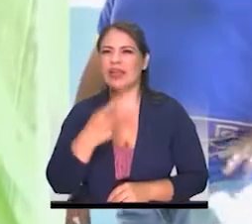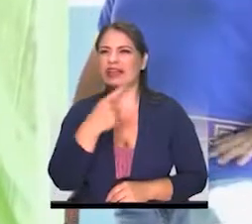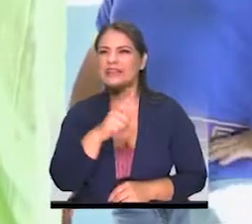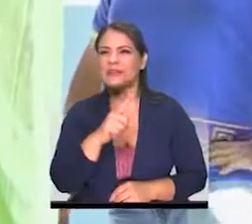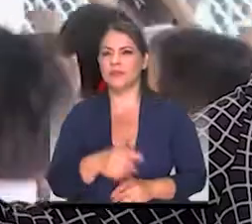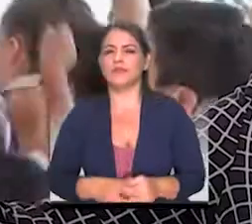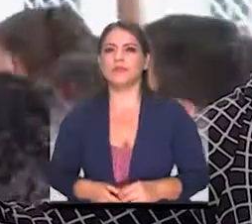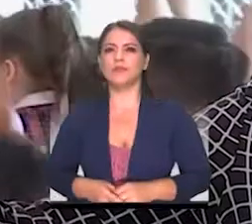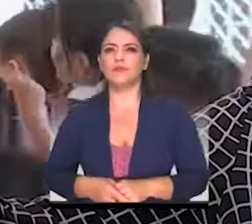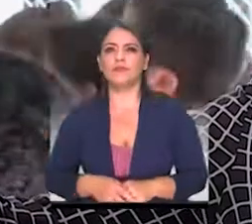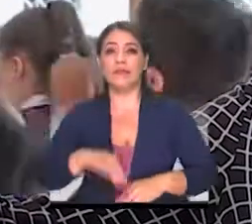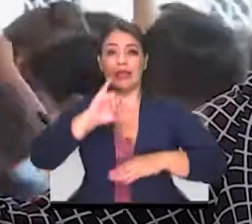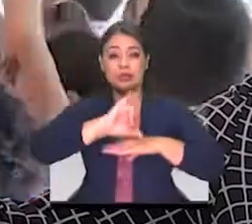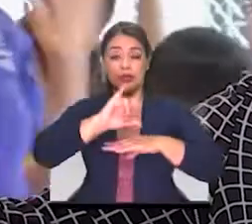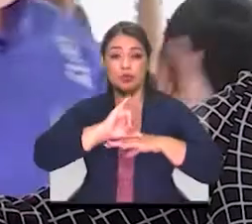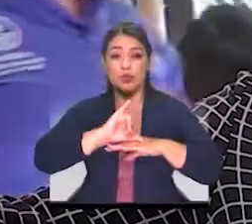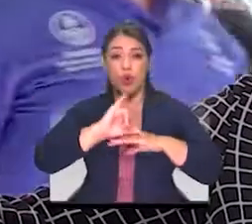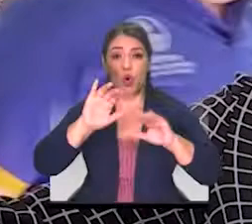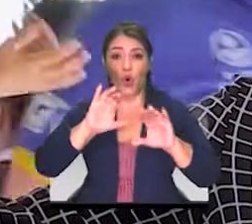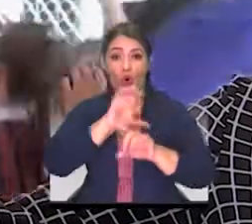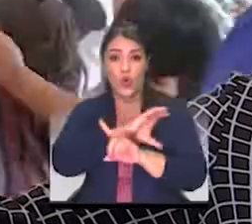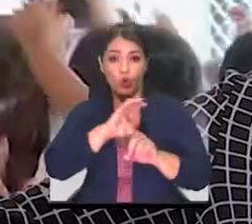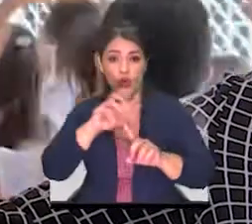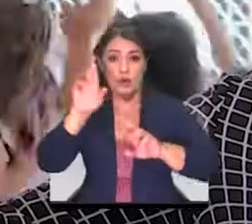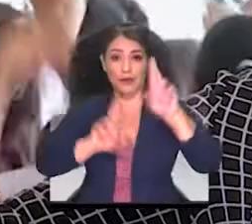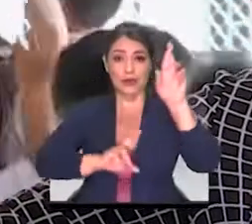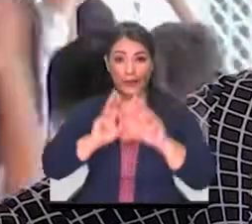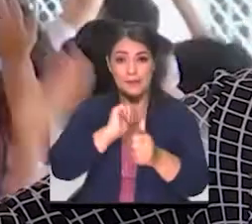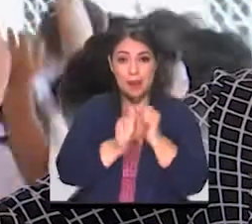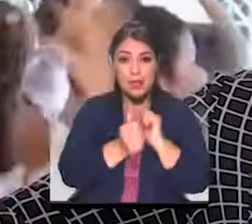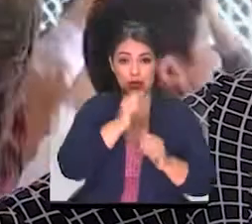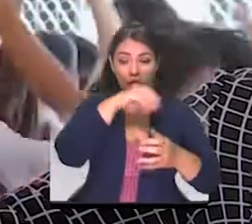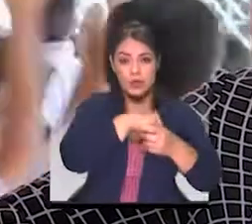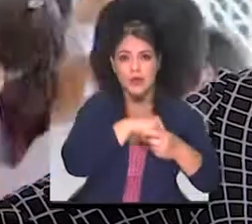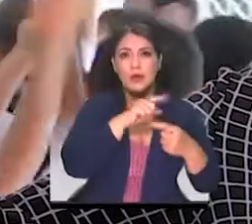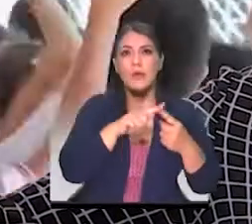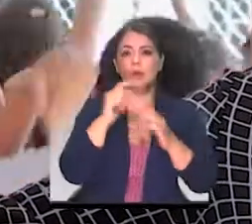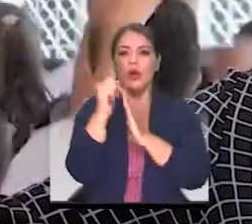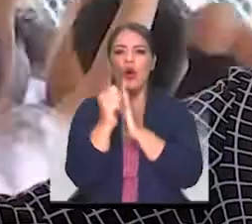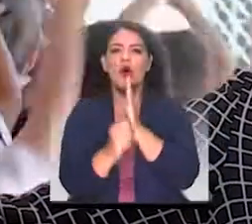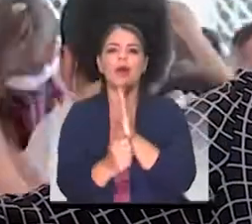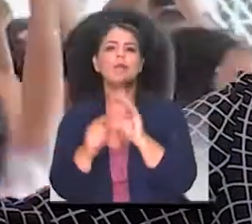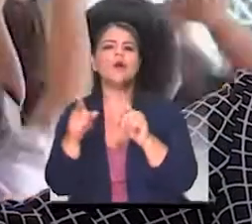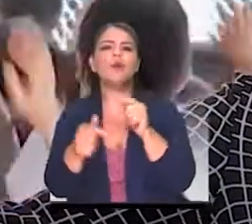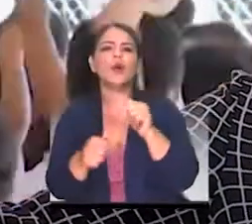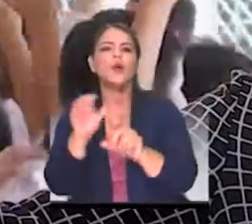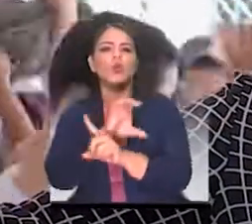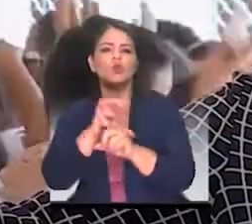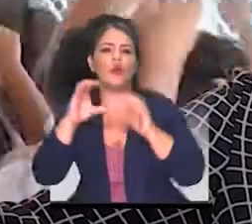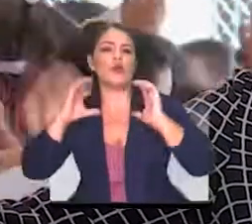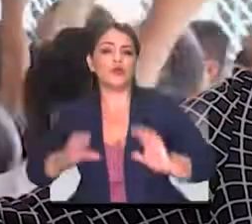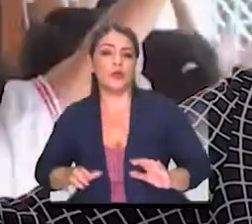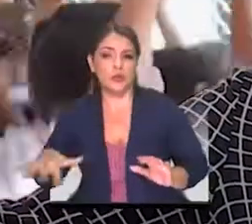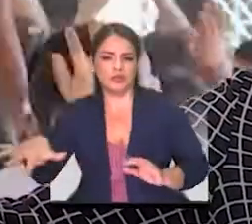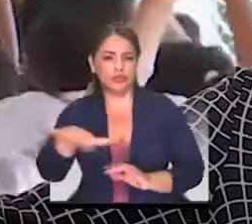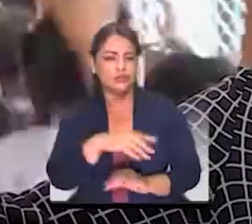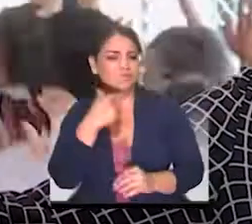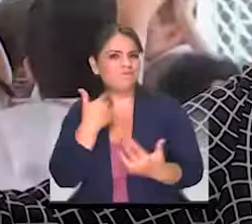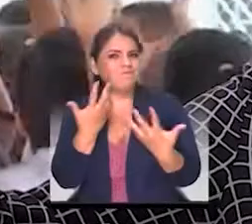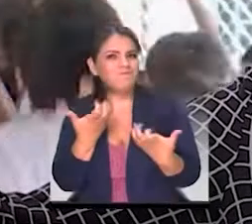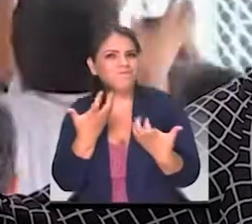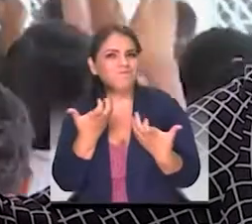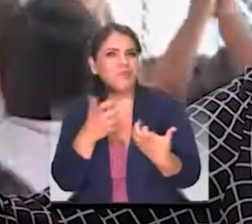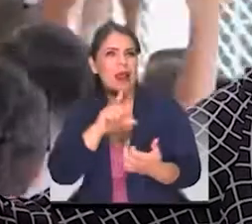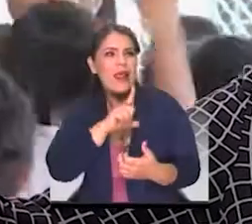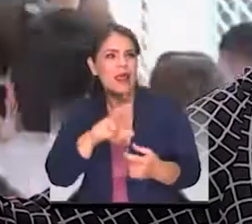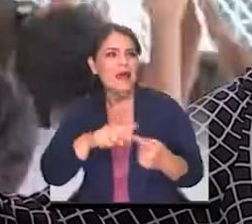Desde el Instituto de Cultura, Recreación y Deporte, desde el Programa de Cultura Ciudadana, venimos liderando